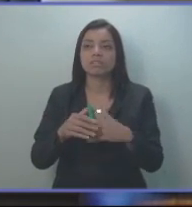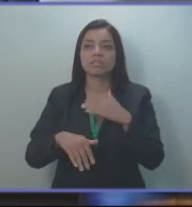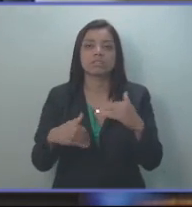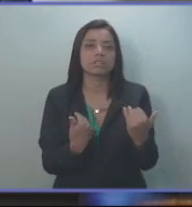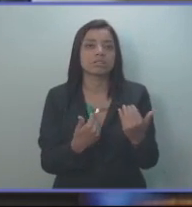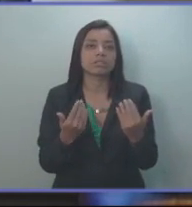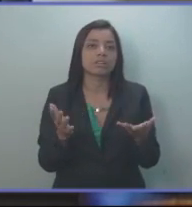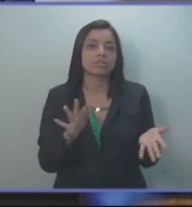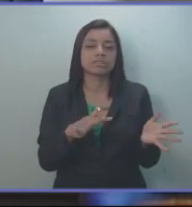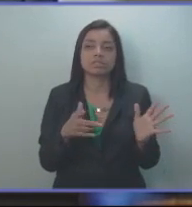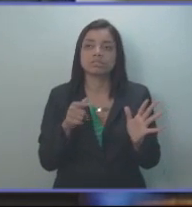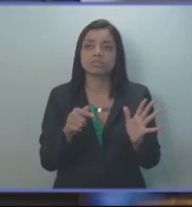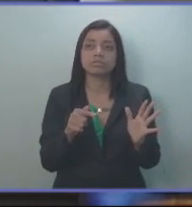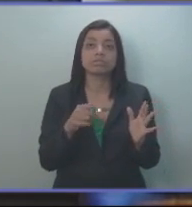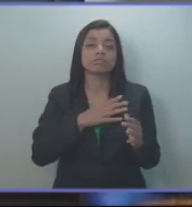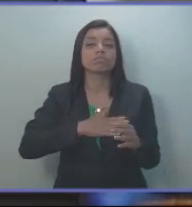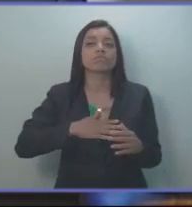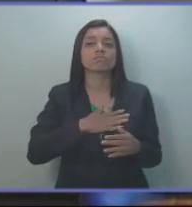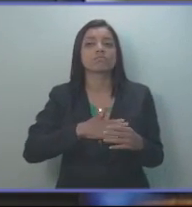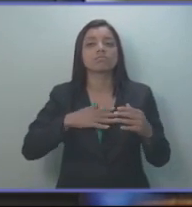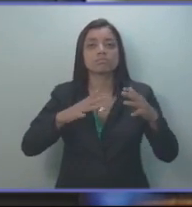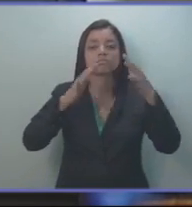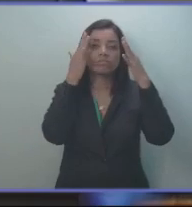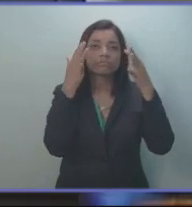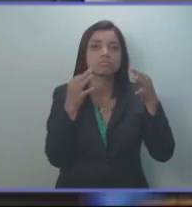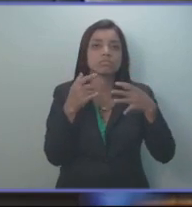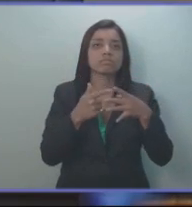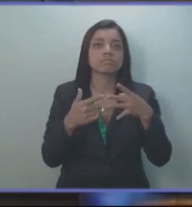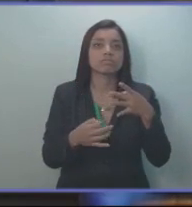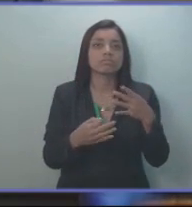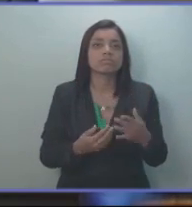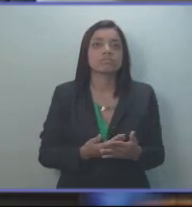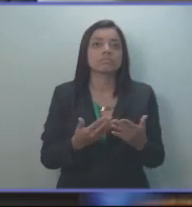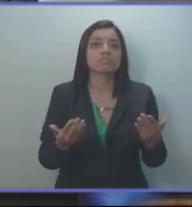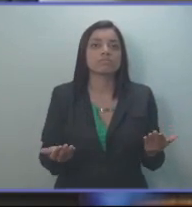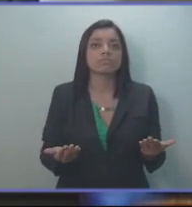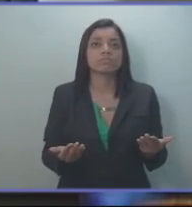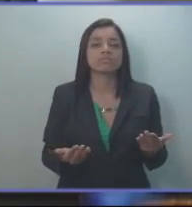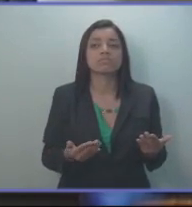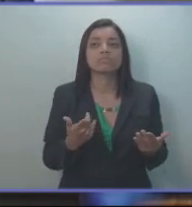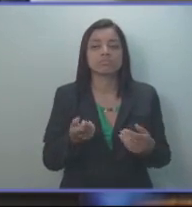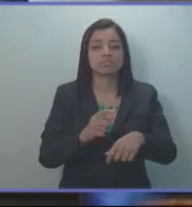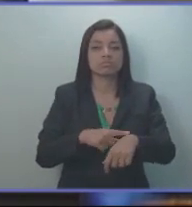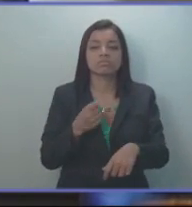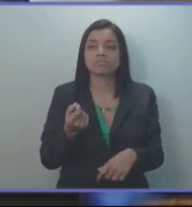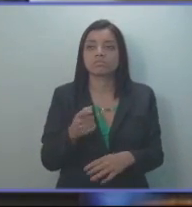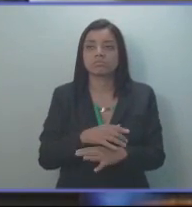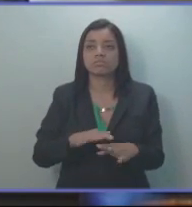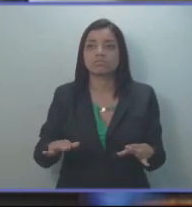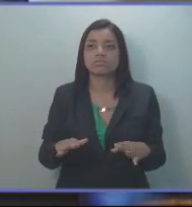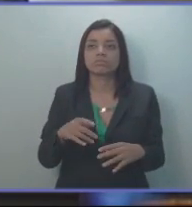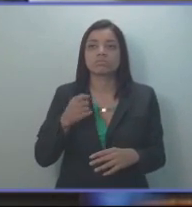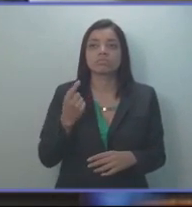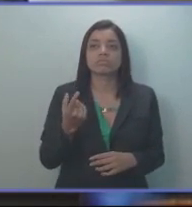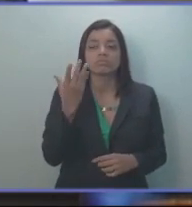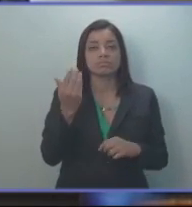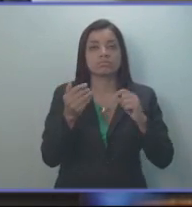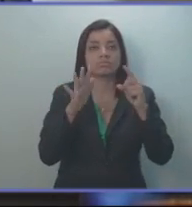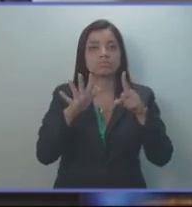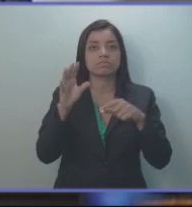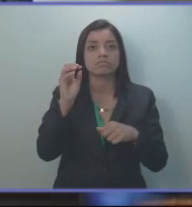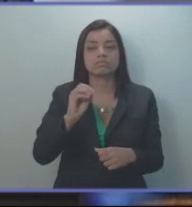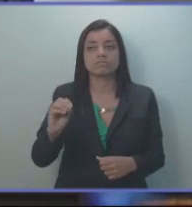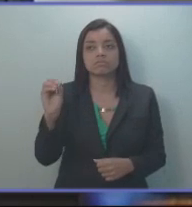en algunos casos, a pesar que este decreto se dio y está por vencerse el próximo 6 de